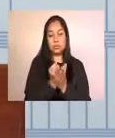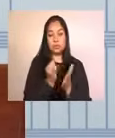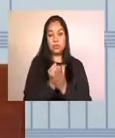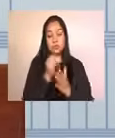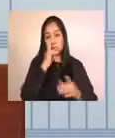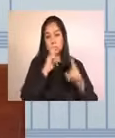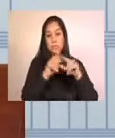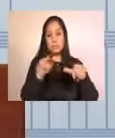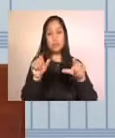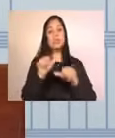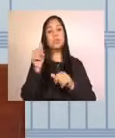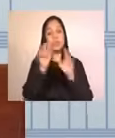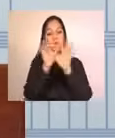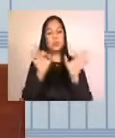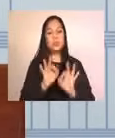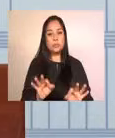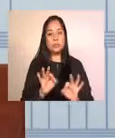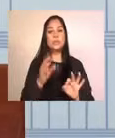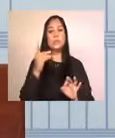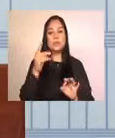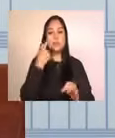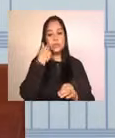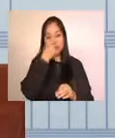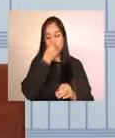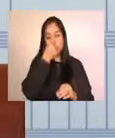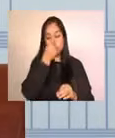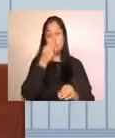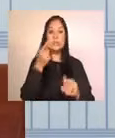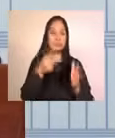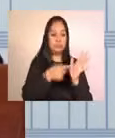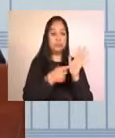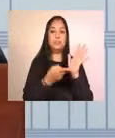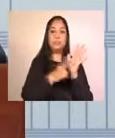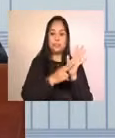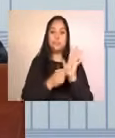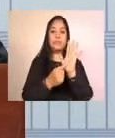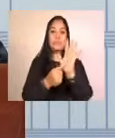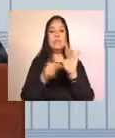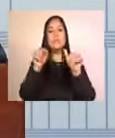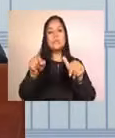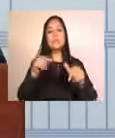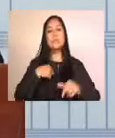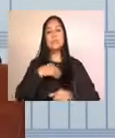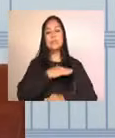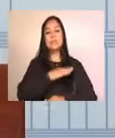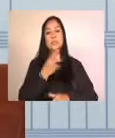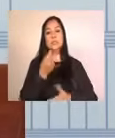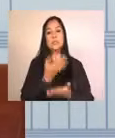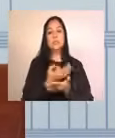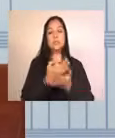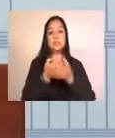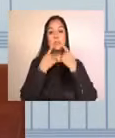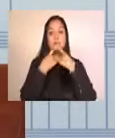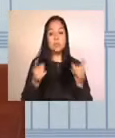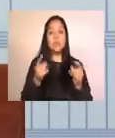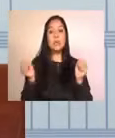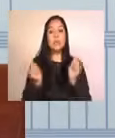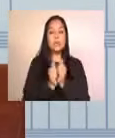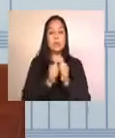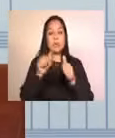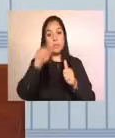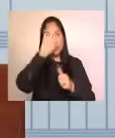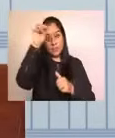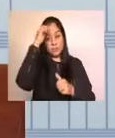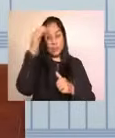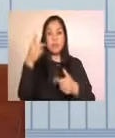medida anticorrupción y de transparencia que se está implementando, y todo ello desde el Ministerio de Finanzas Públicas, pues acompañado por una política de